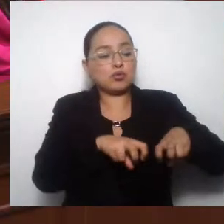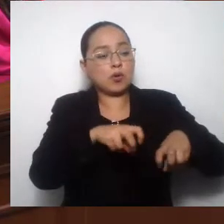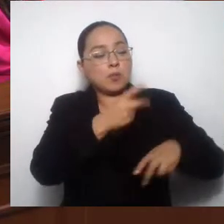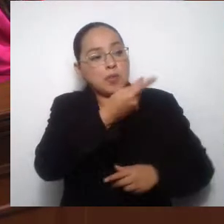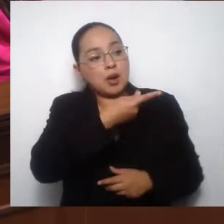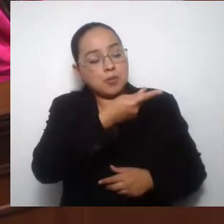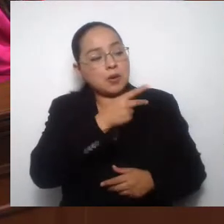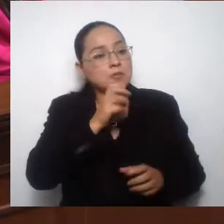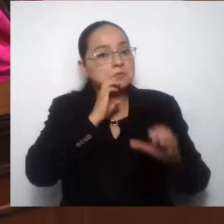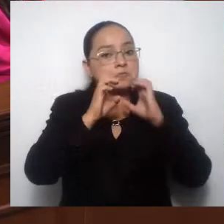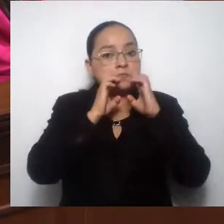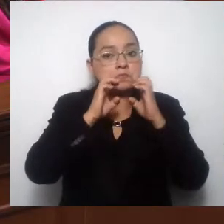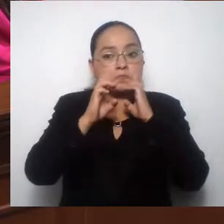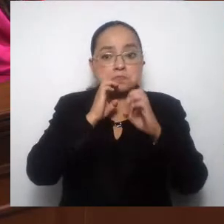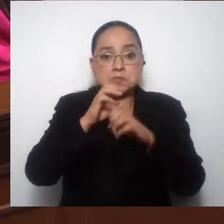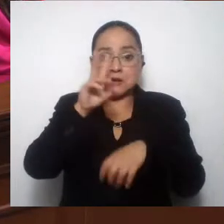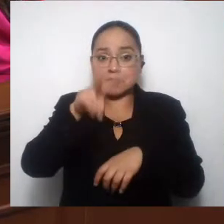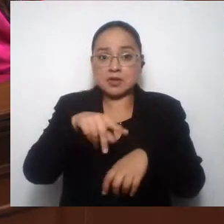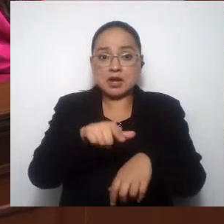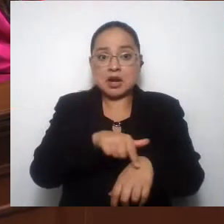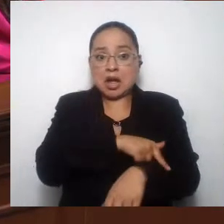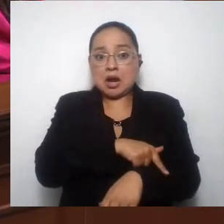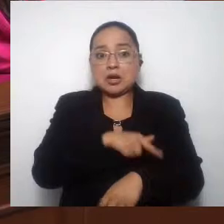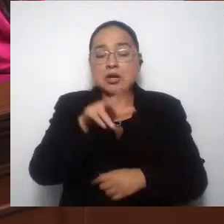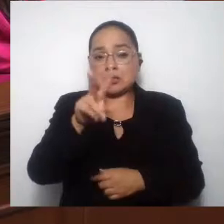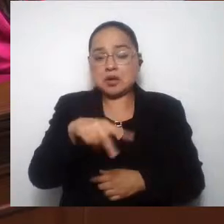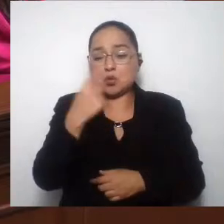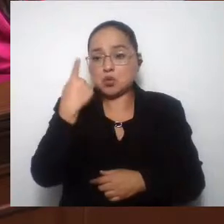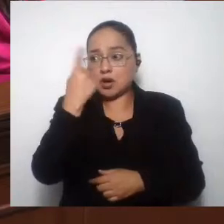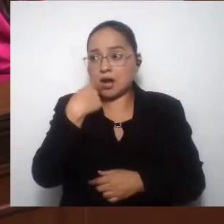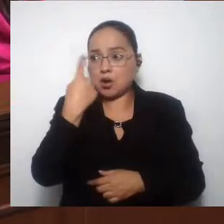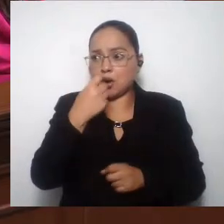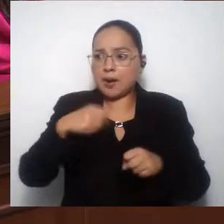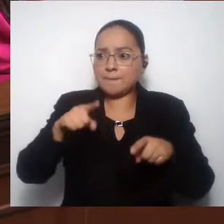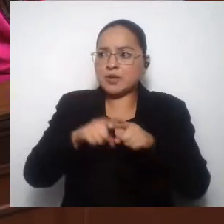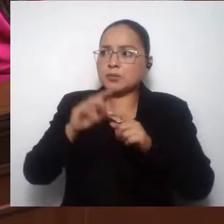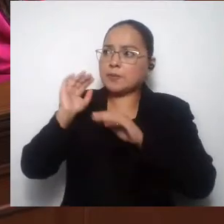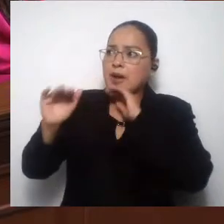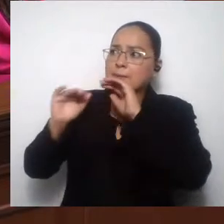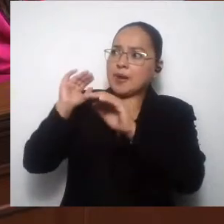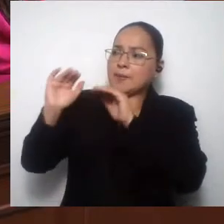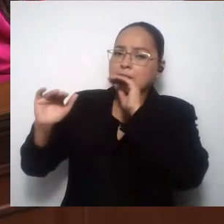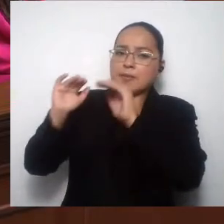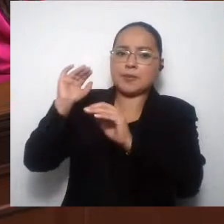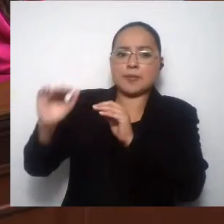en una larga entrevista, más o menos una hora, y le plantearon también muchos casos de muchas escuelas,